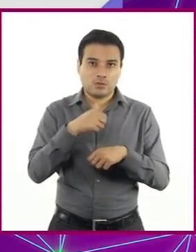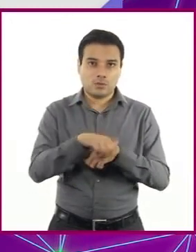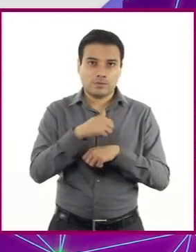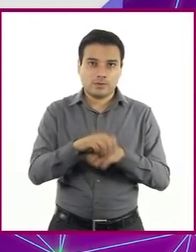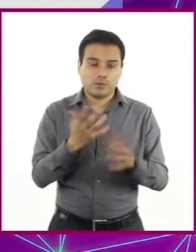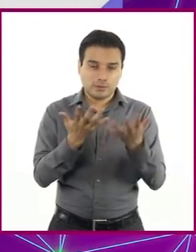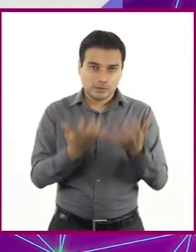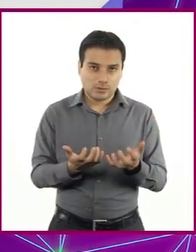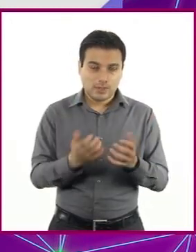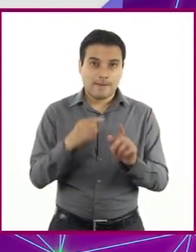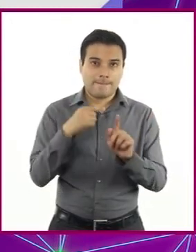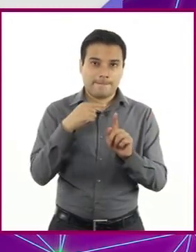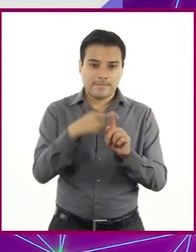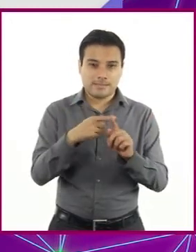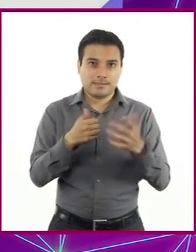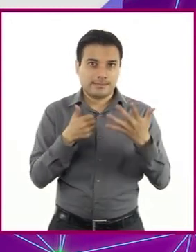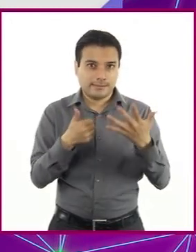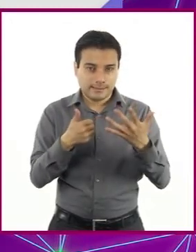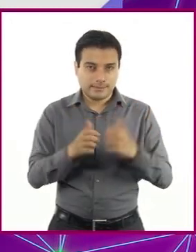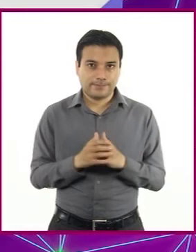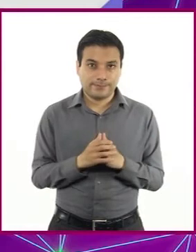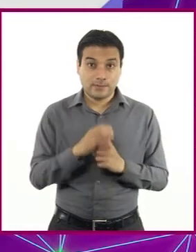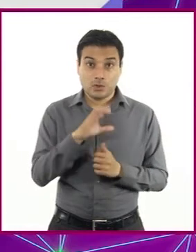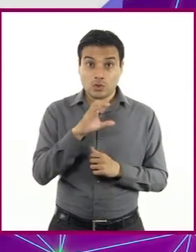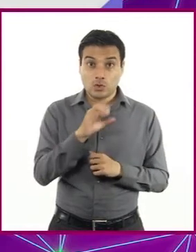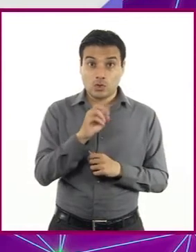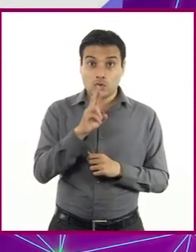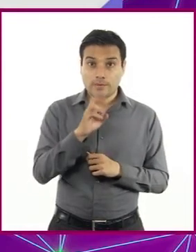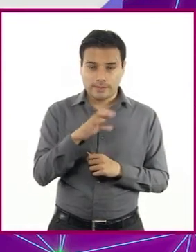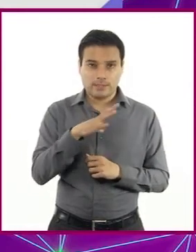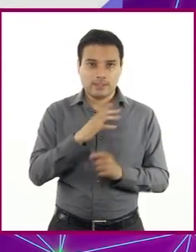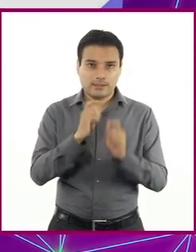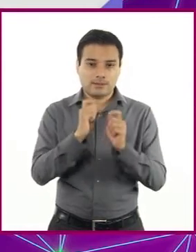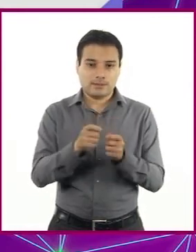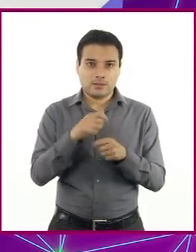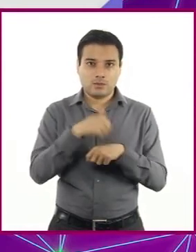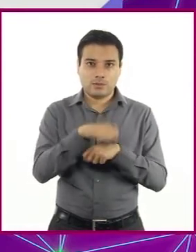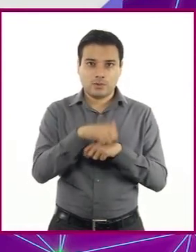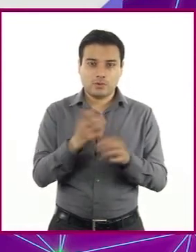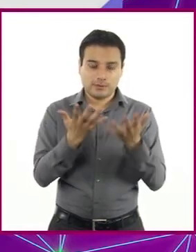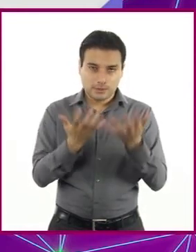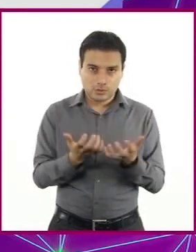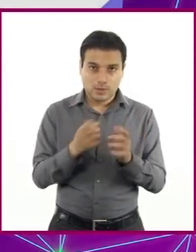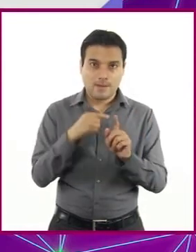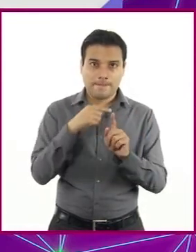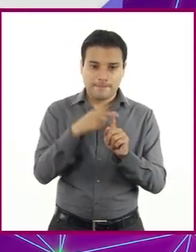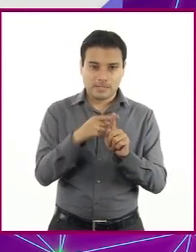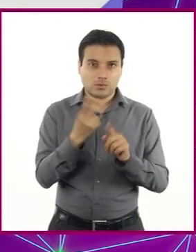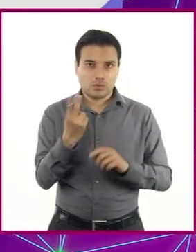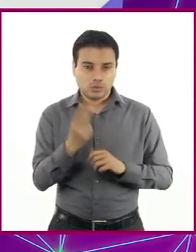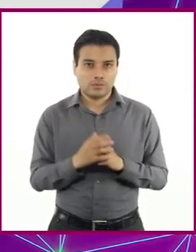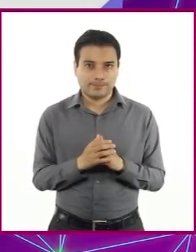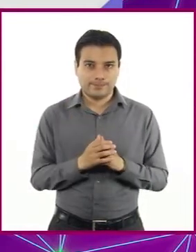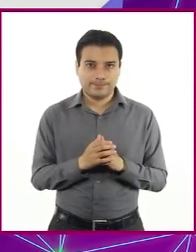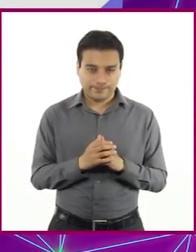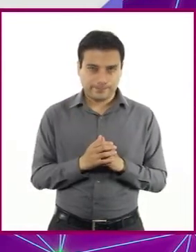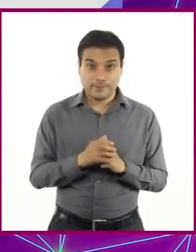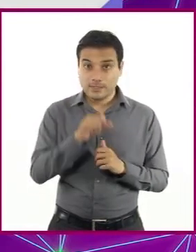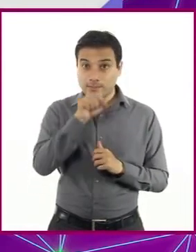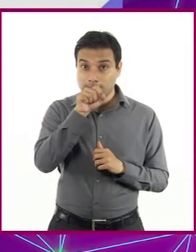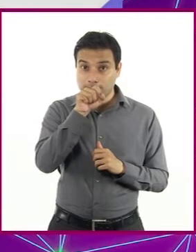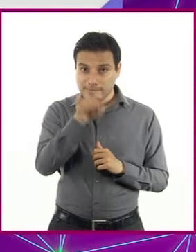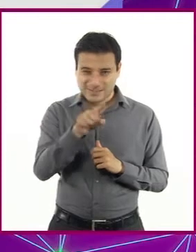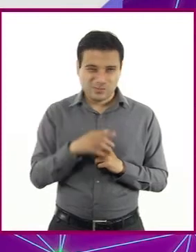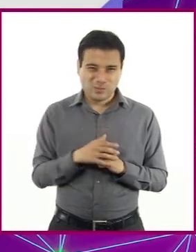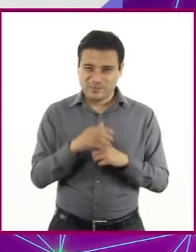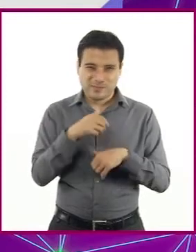más 6, por lo que el cobre tendrá un número de oxidación de más 2, para completar el mismo número de